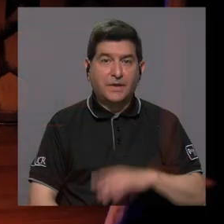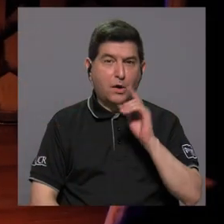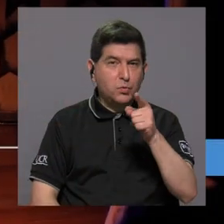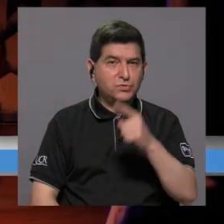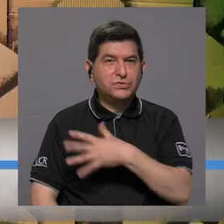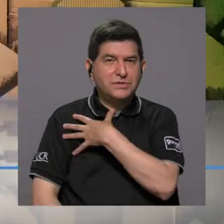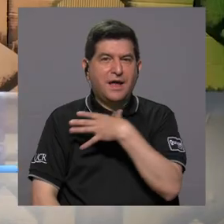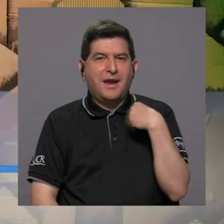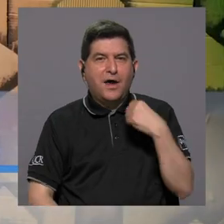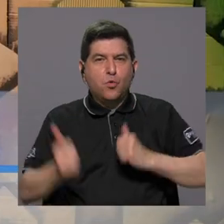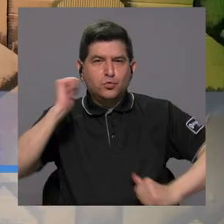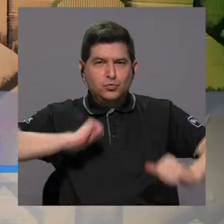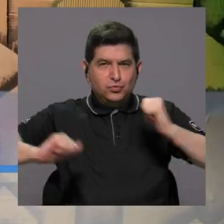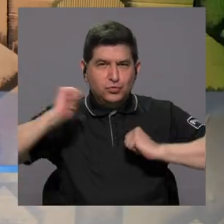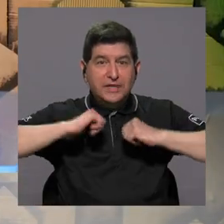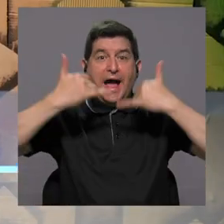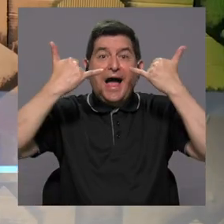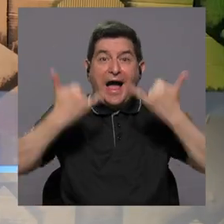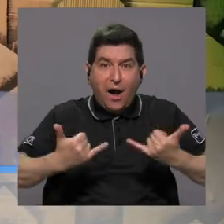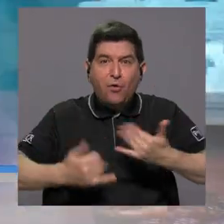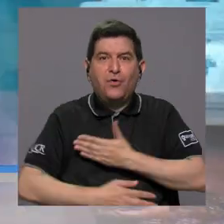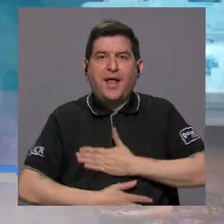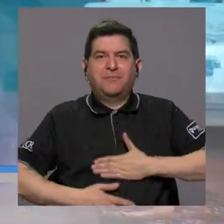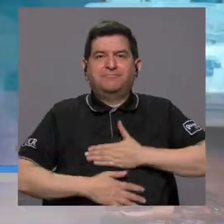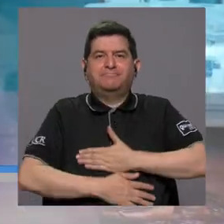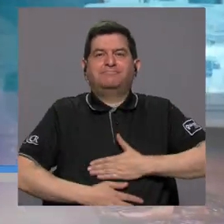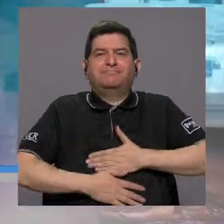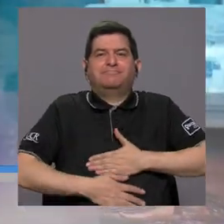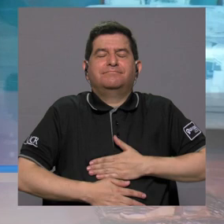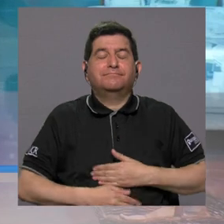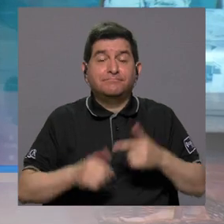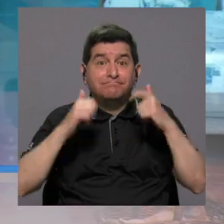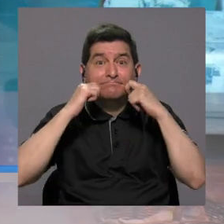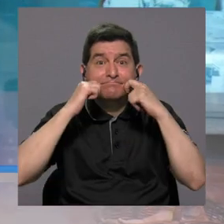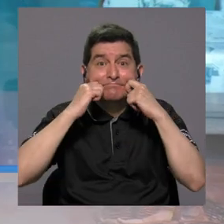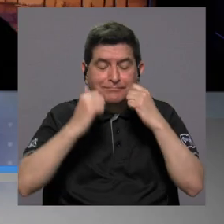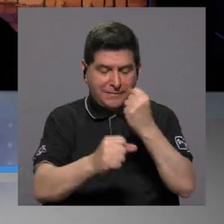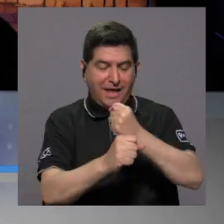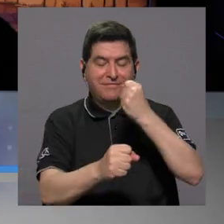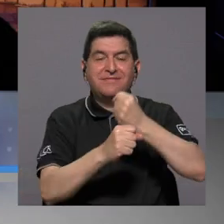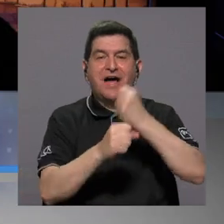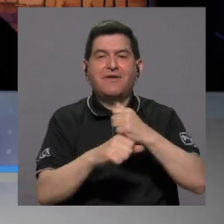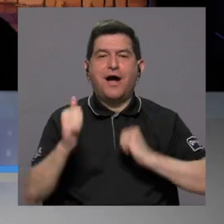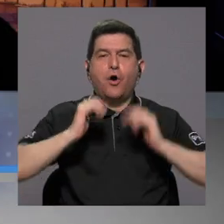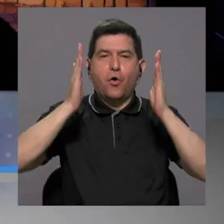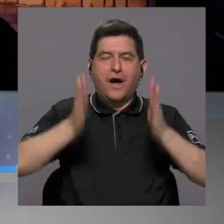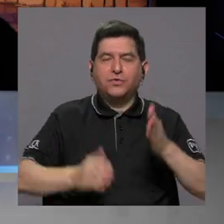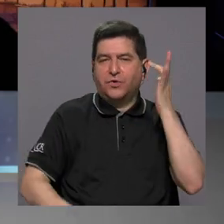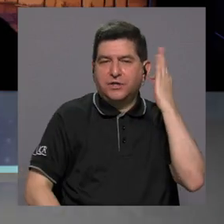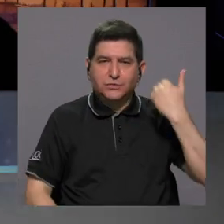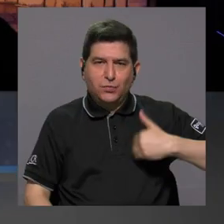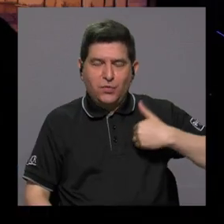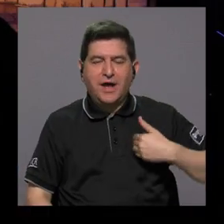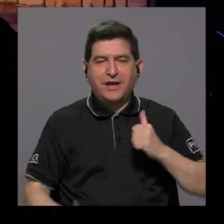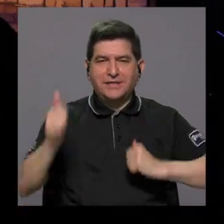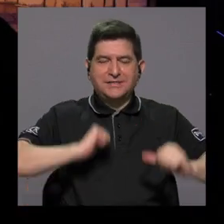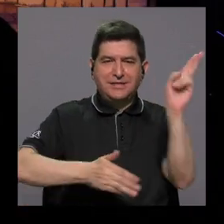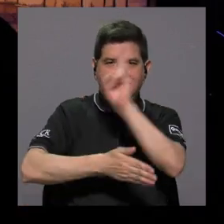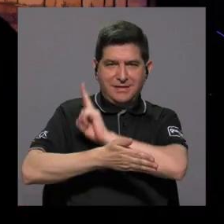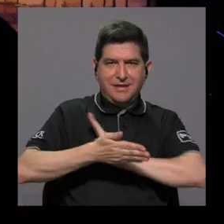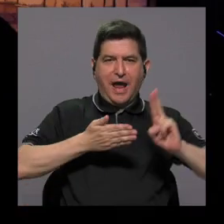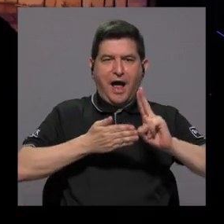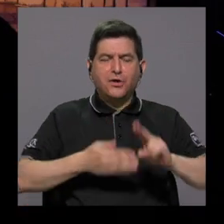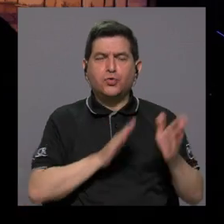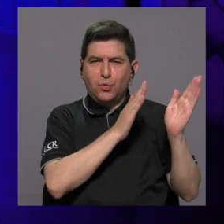Si usted es amante del teatro, ahora podrá disfrutar de forma presencial del trabajo que actores y actrices del teatro